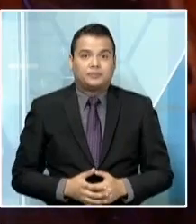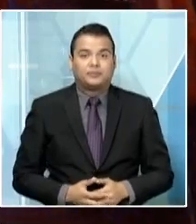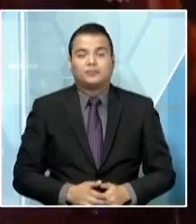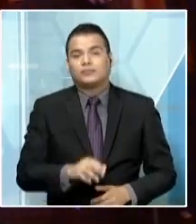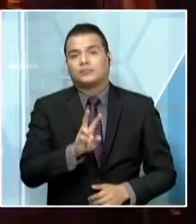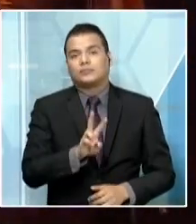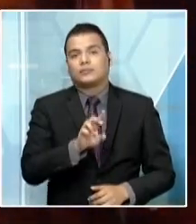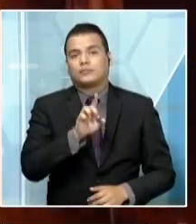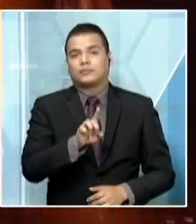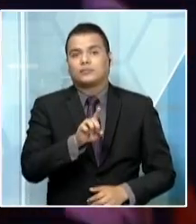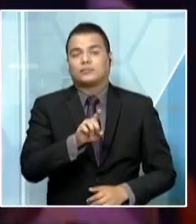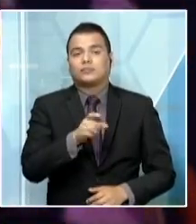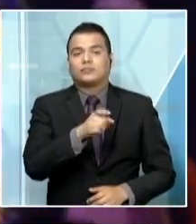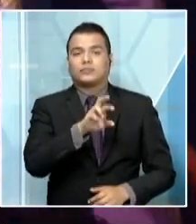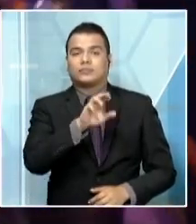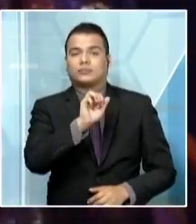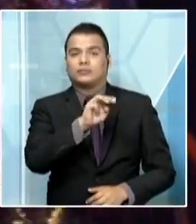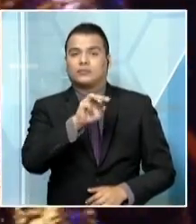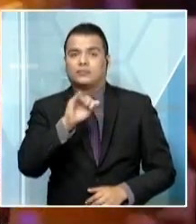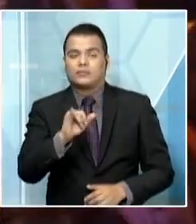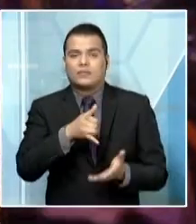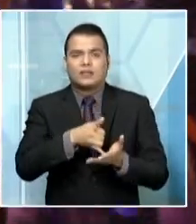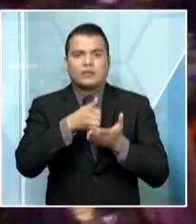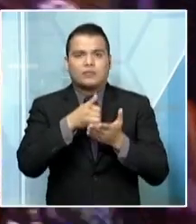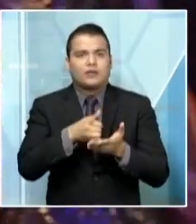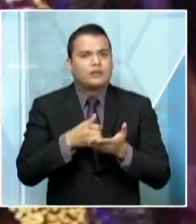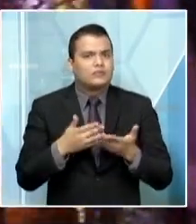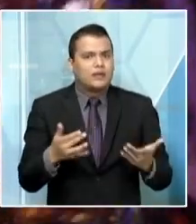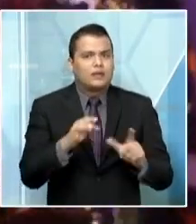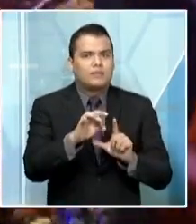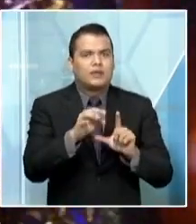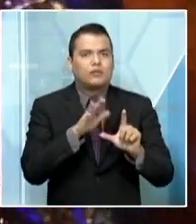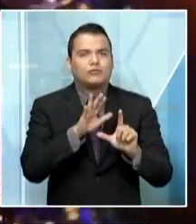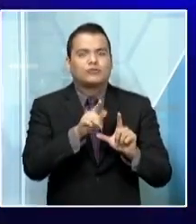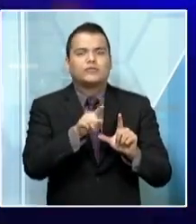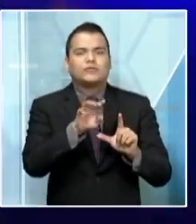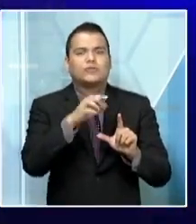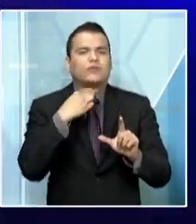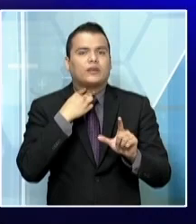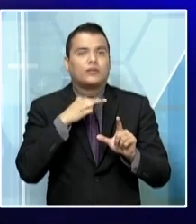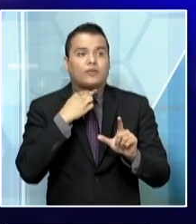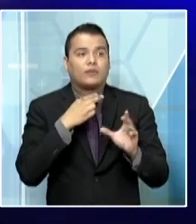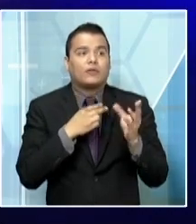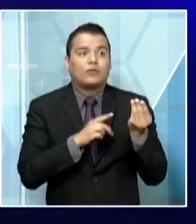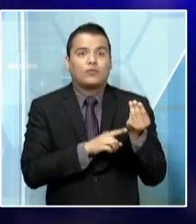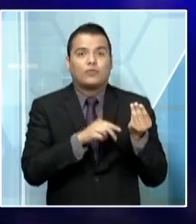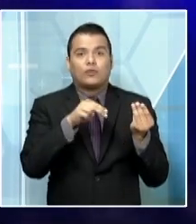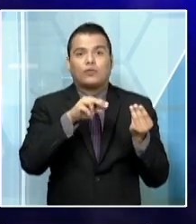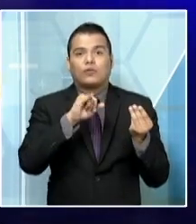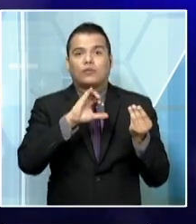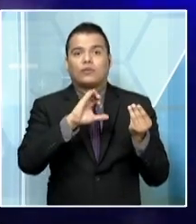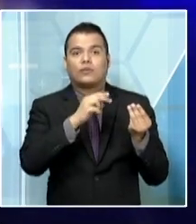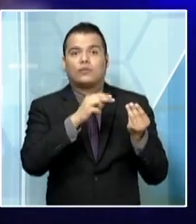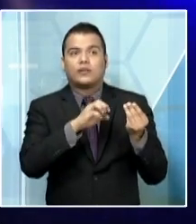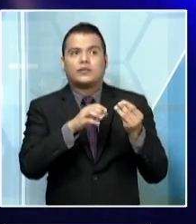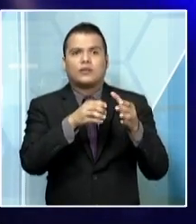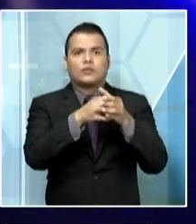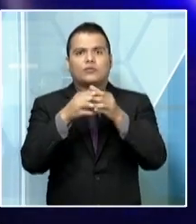21ª entrega anual de los premios Grammy Latinos se llevará a cabo de forma virtual el 19 de noviembre y el Grupo Niche estará enfrentado a otros grandes